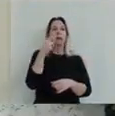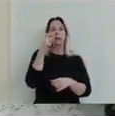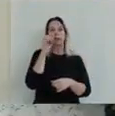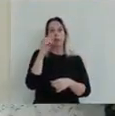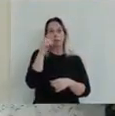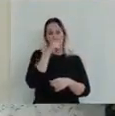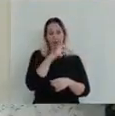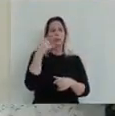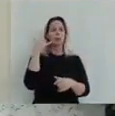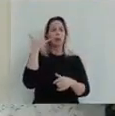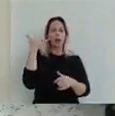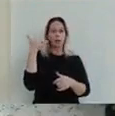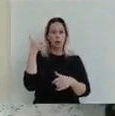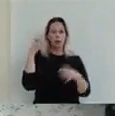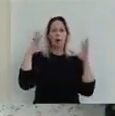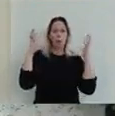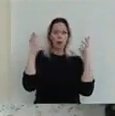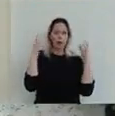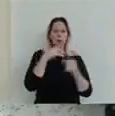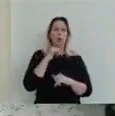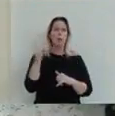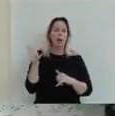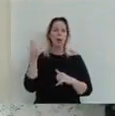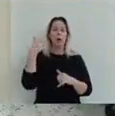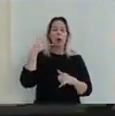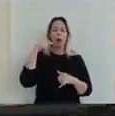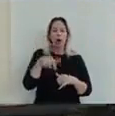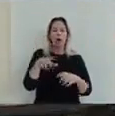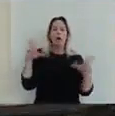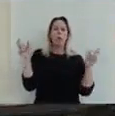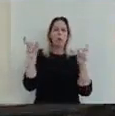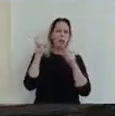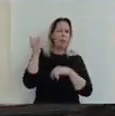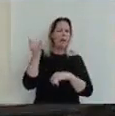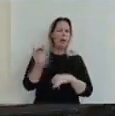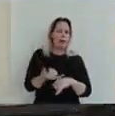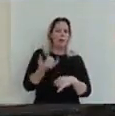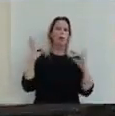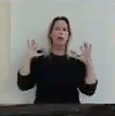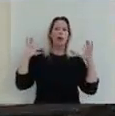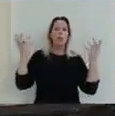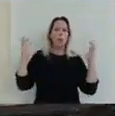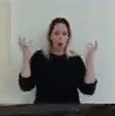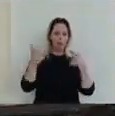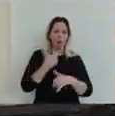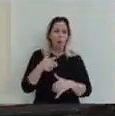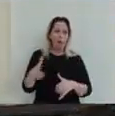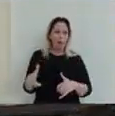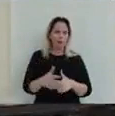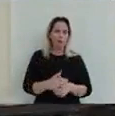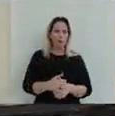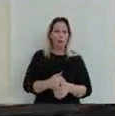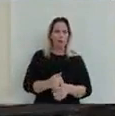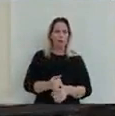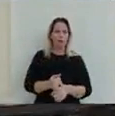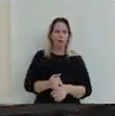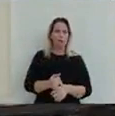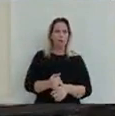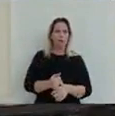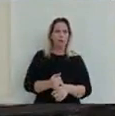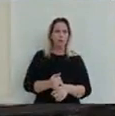incluso ahora que se está viniendo el frío. Le solicitamos si ellos podían elaborar una posible solución, nos